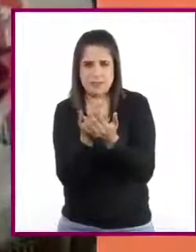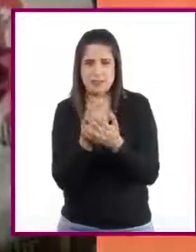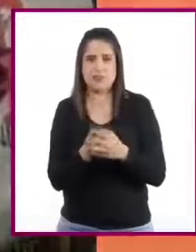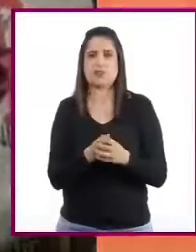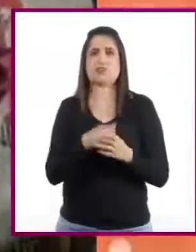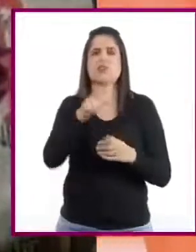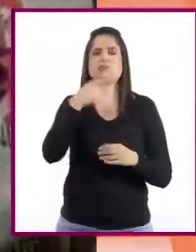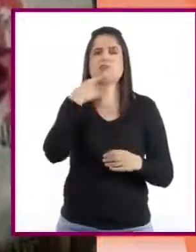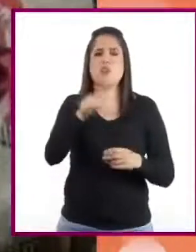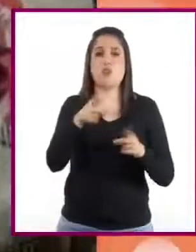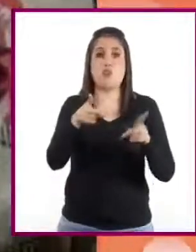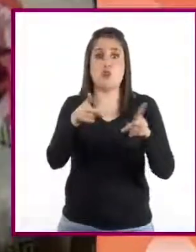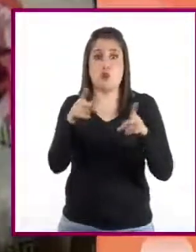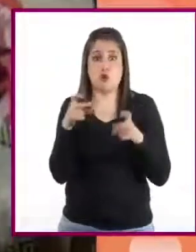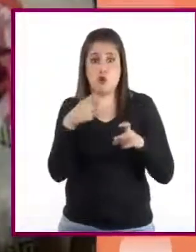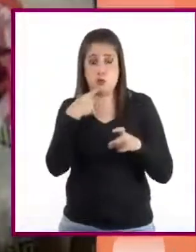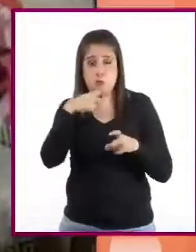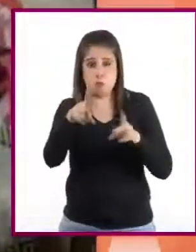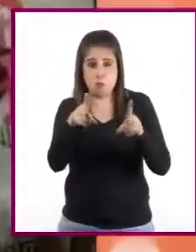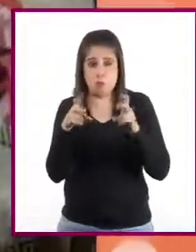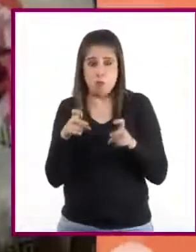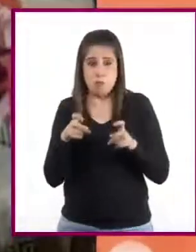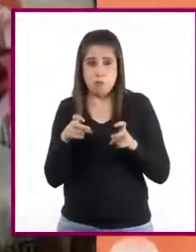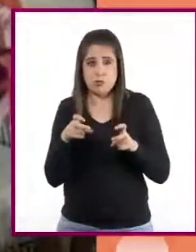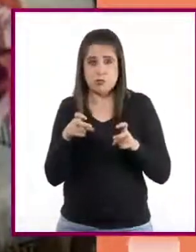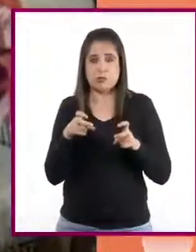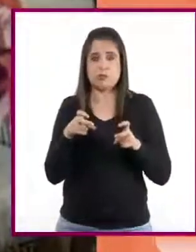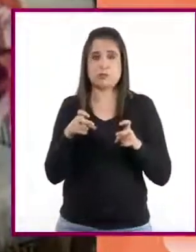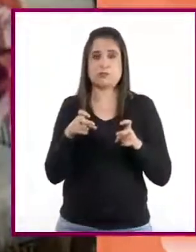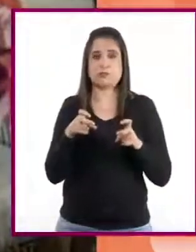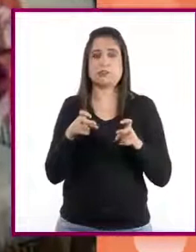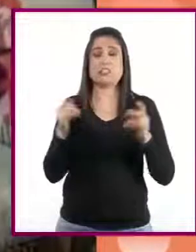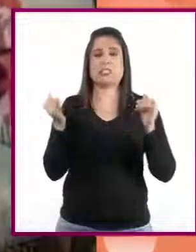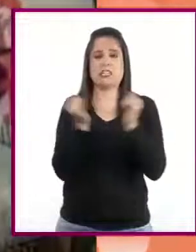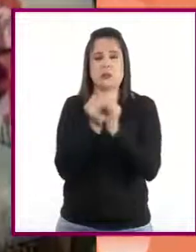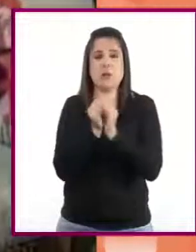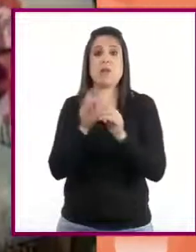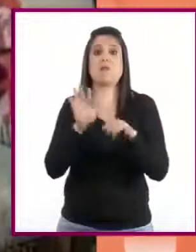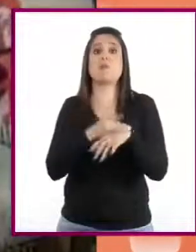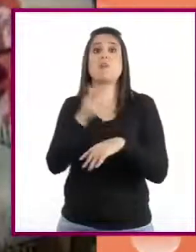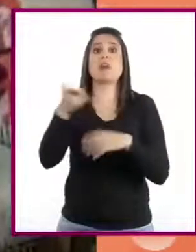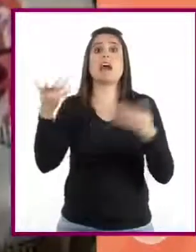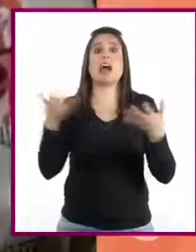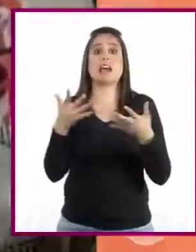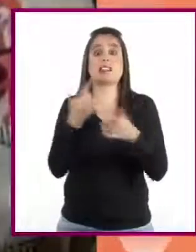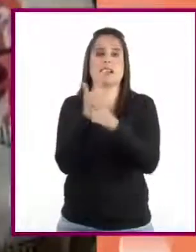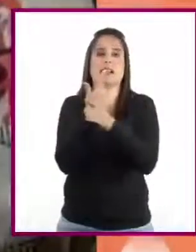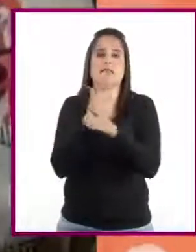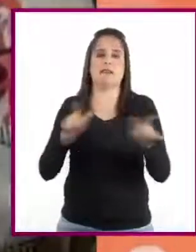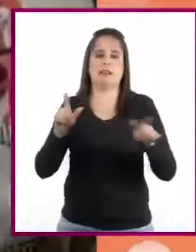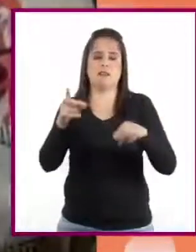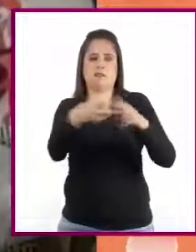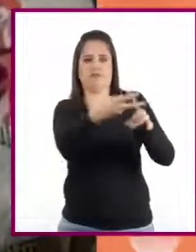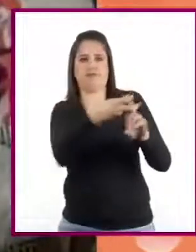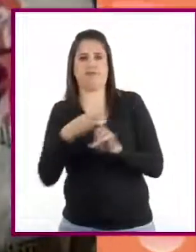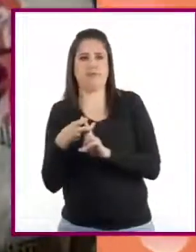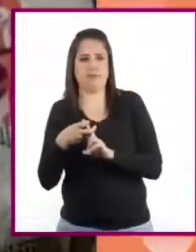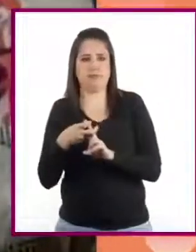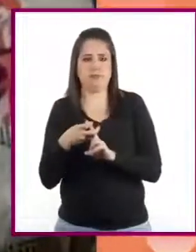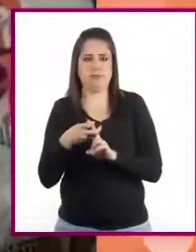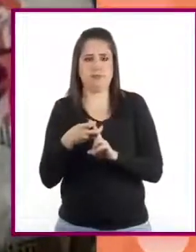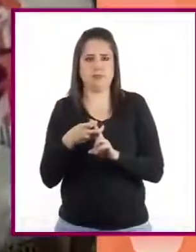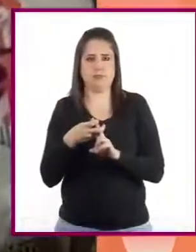Está acusado de robo, en primer término, y de obstrucción de la libertad.